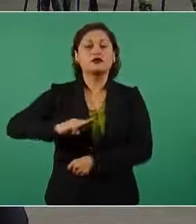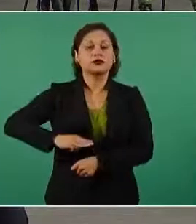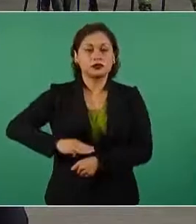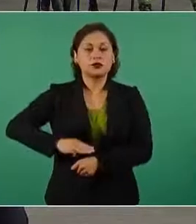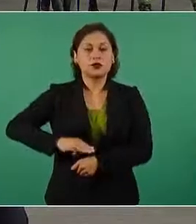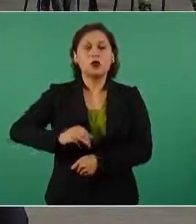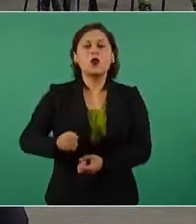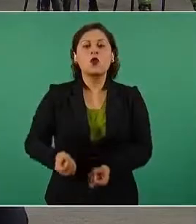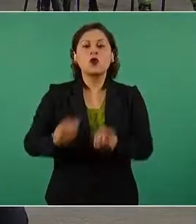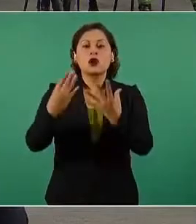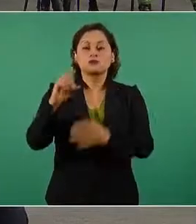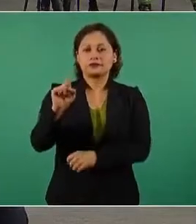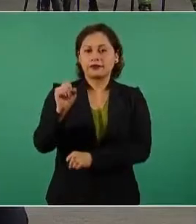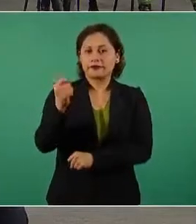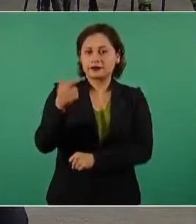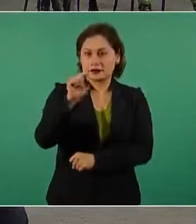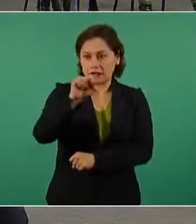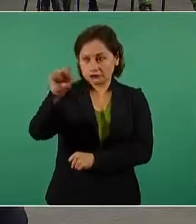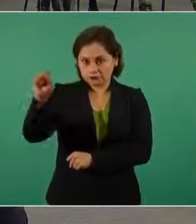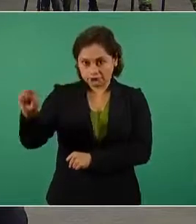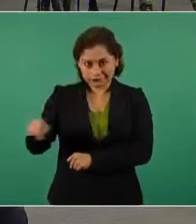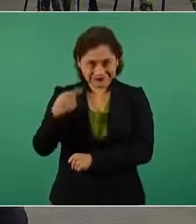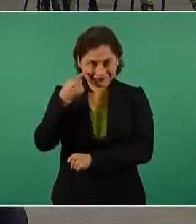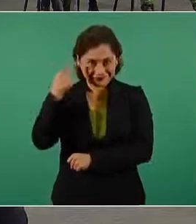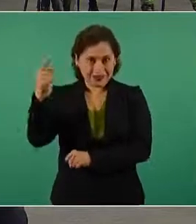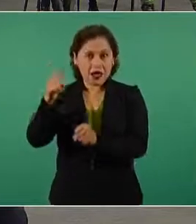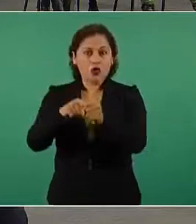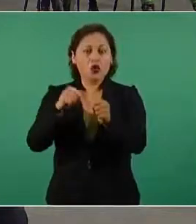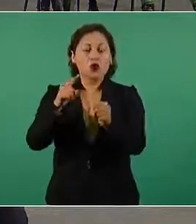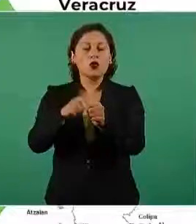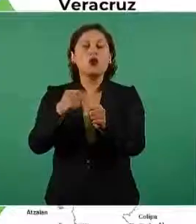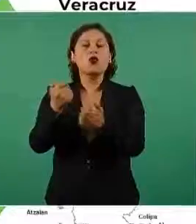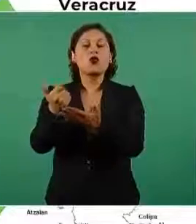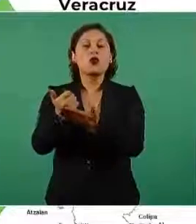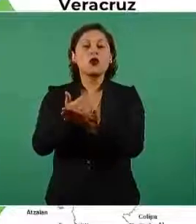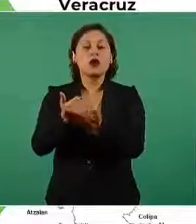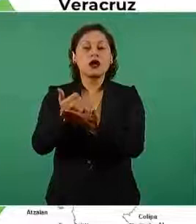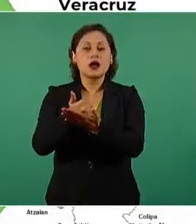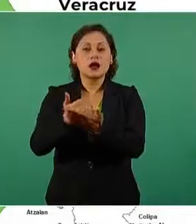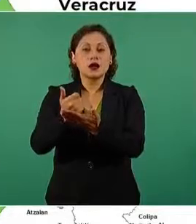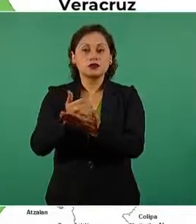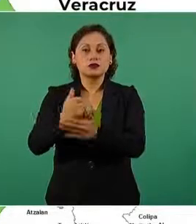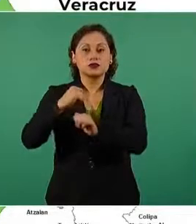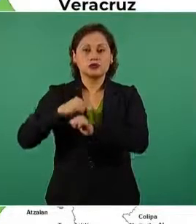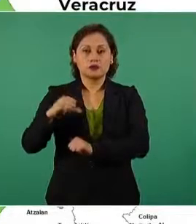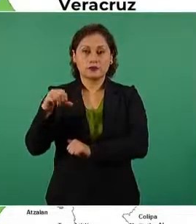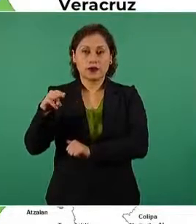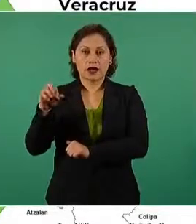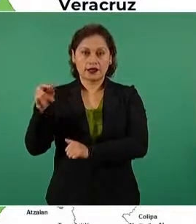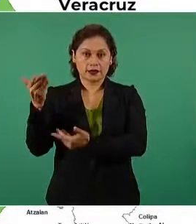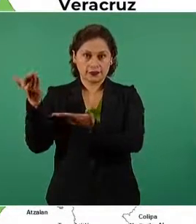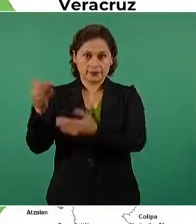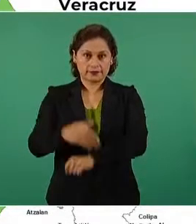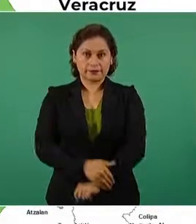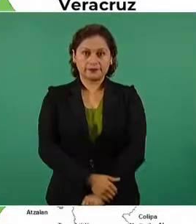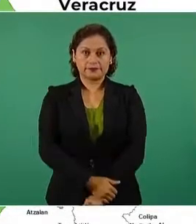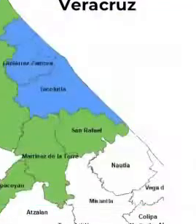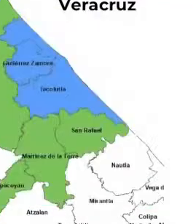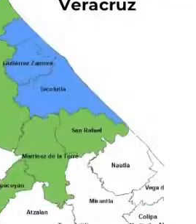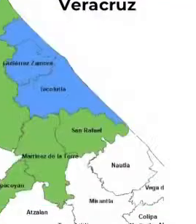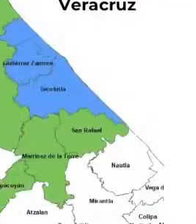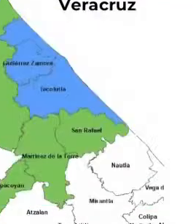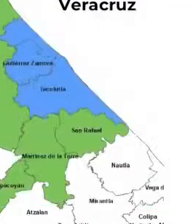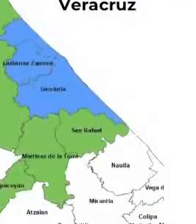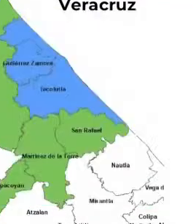27. En los colores azules corresponde donde la Secretaría de Marina está trabajando y los de color